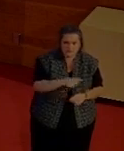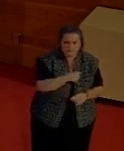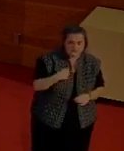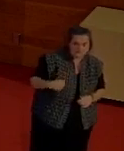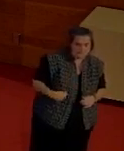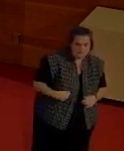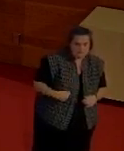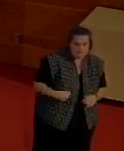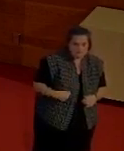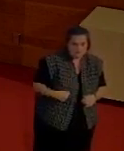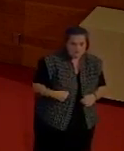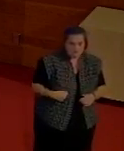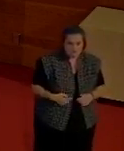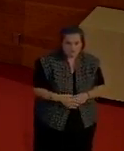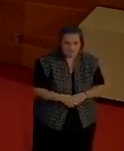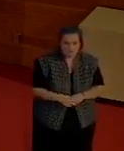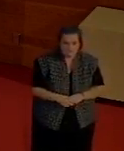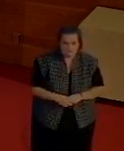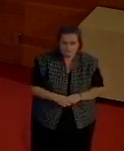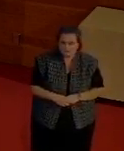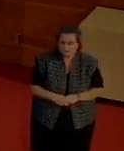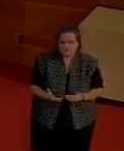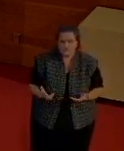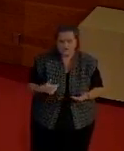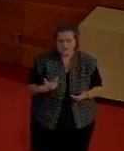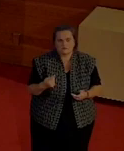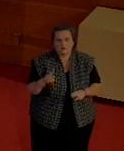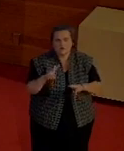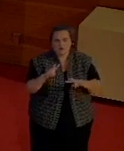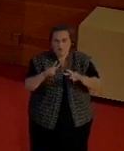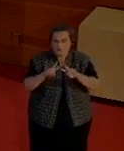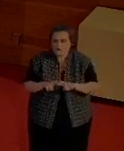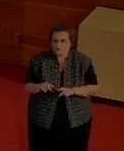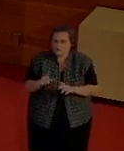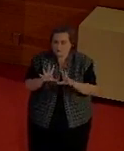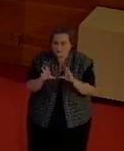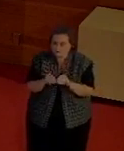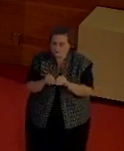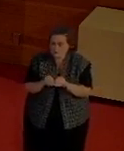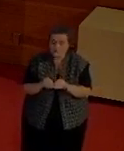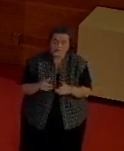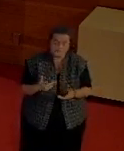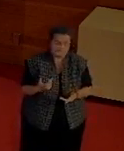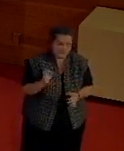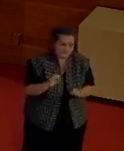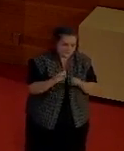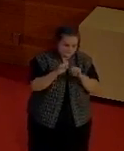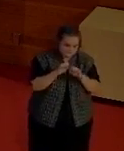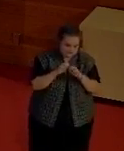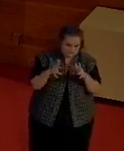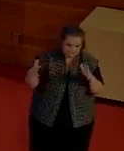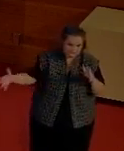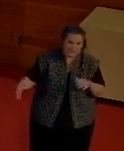presente si nos podías hacer eso un breve análisis si es posible Aunque seguramente sea muy extenso y luego otra segunda